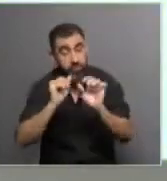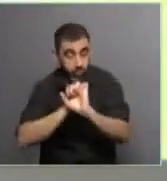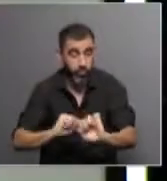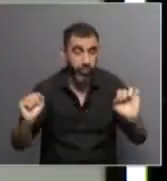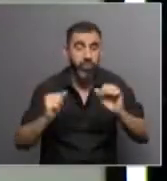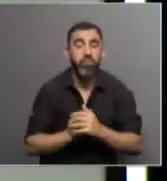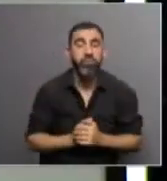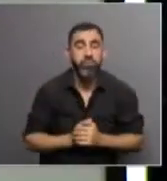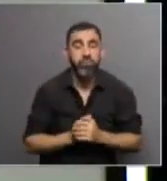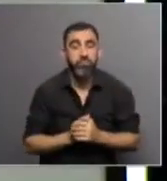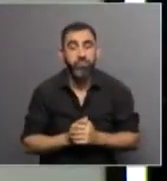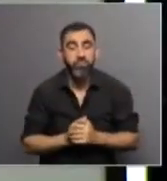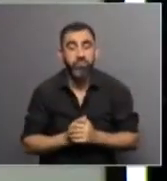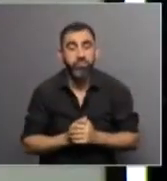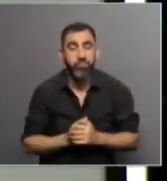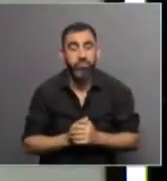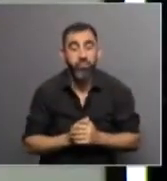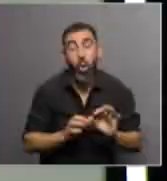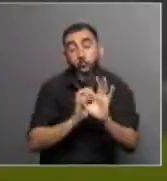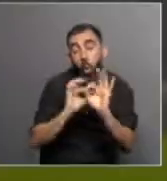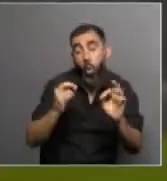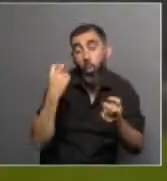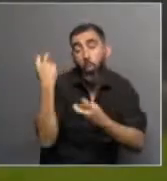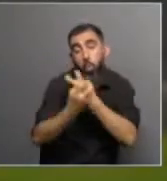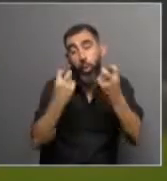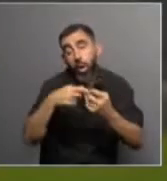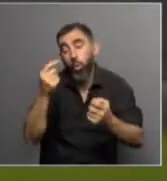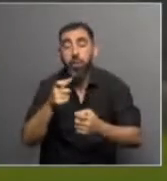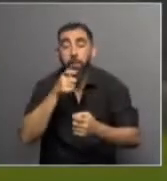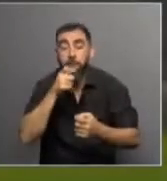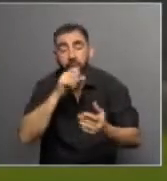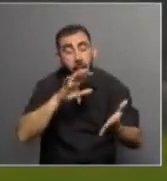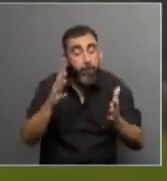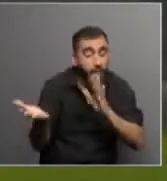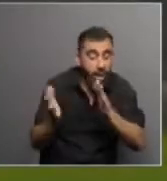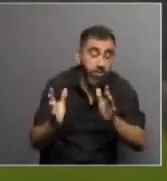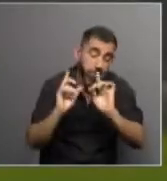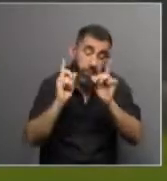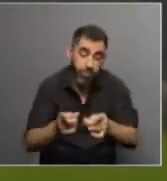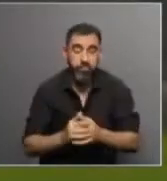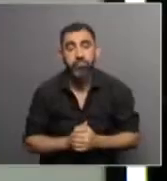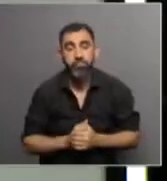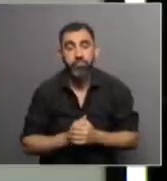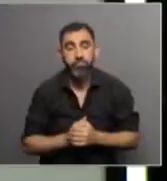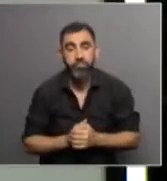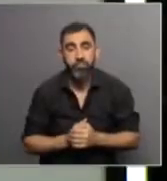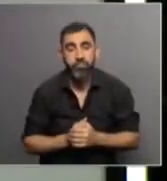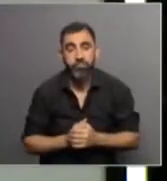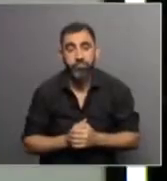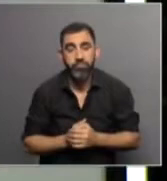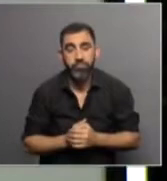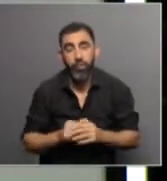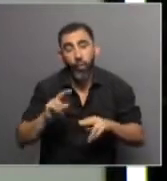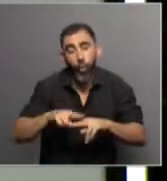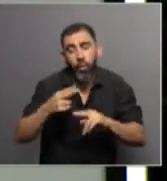hacia una posible prospección o de buscar otras rocas similares que lo sean. Te voy a repetir una pregunta que te hice en